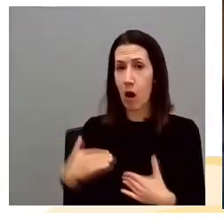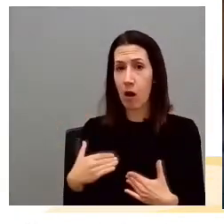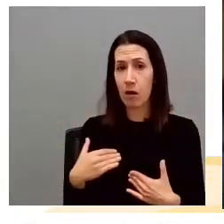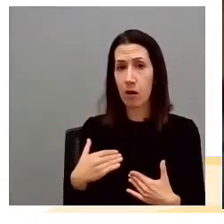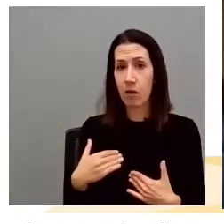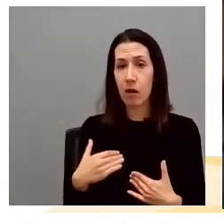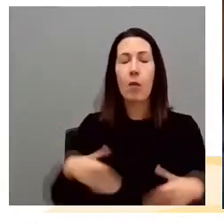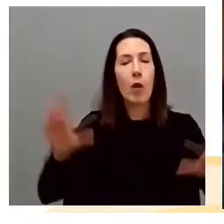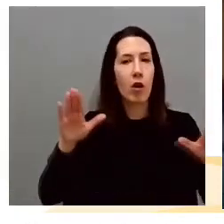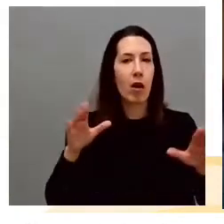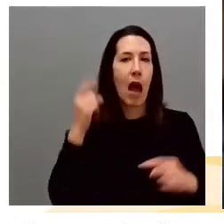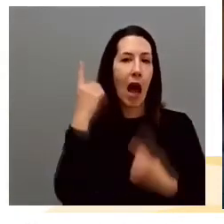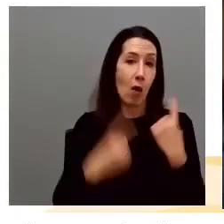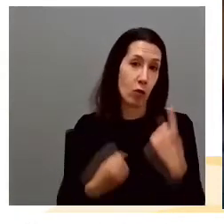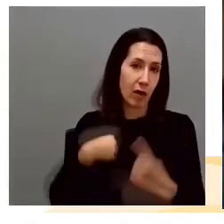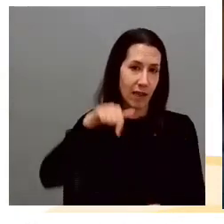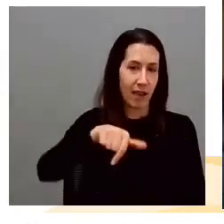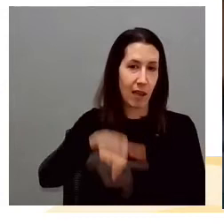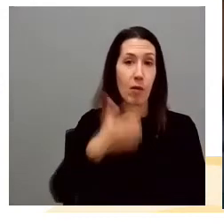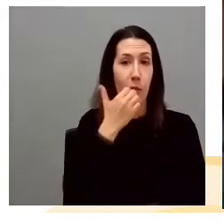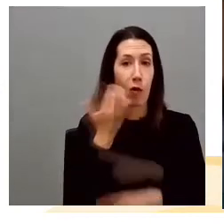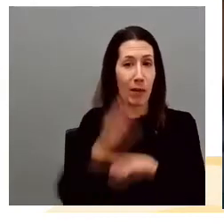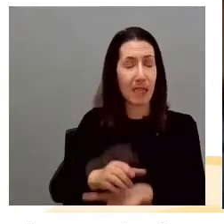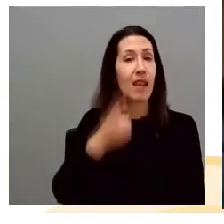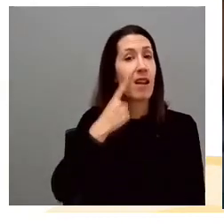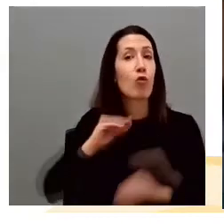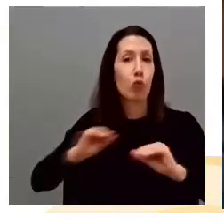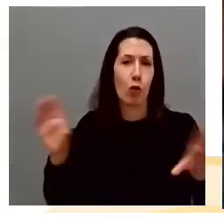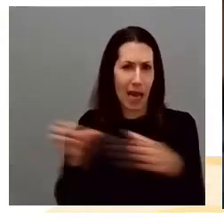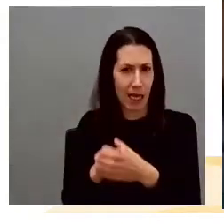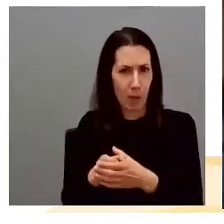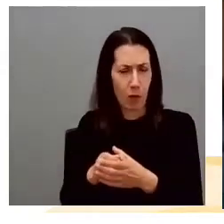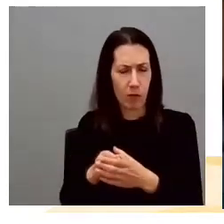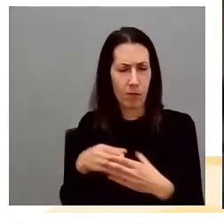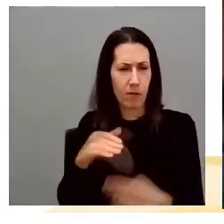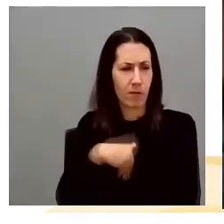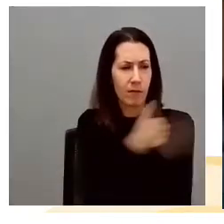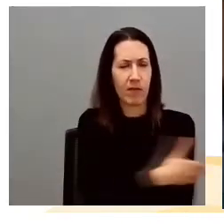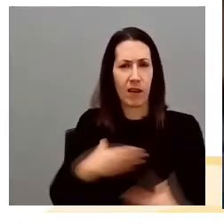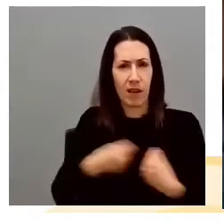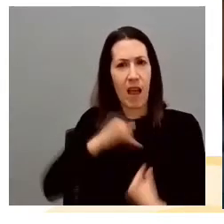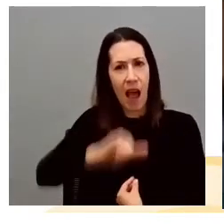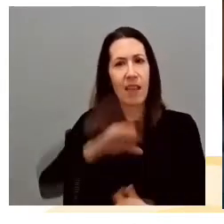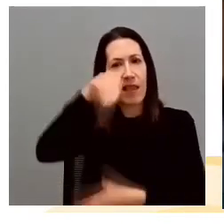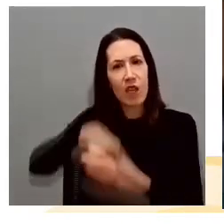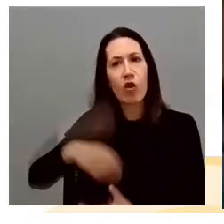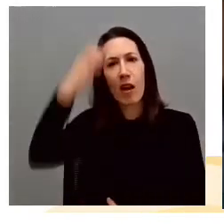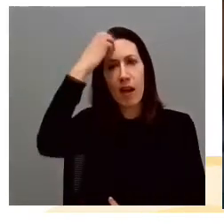honrosas excepciones que aquí representa Jesús Celada y sus equipos en el Real Patronato y en la Dirección